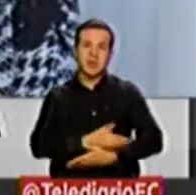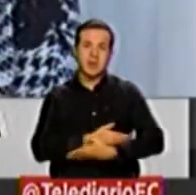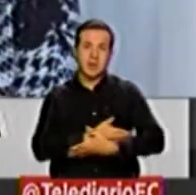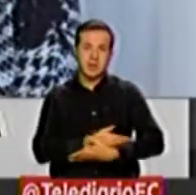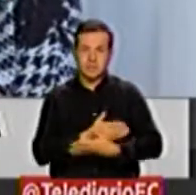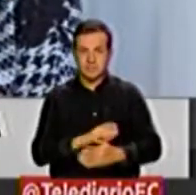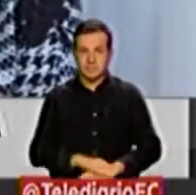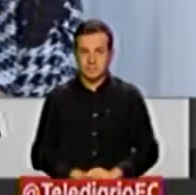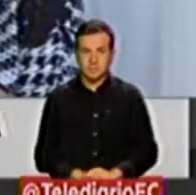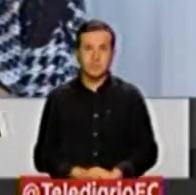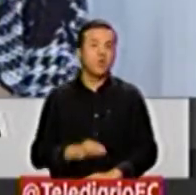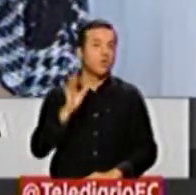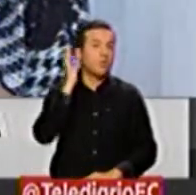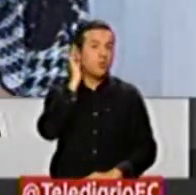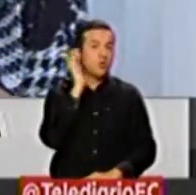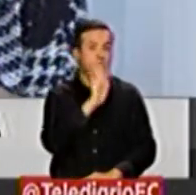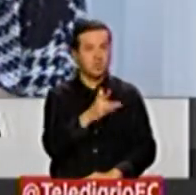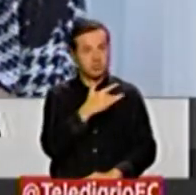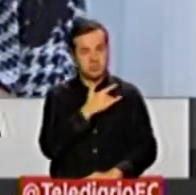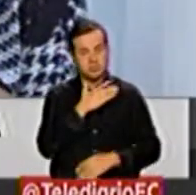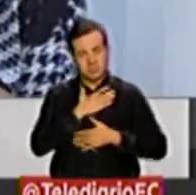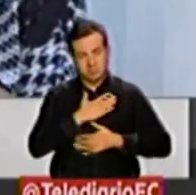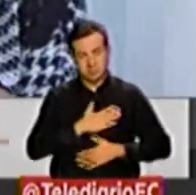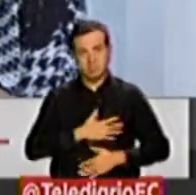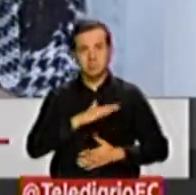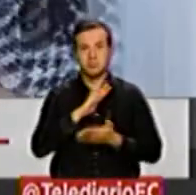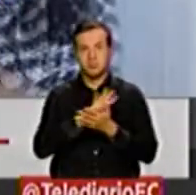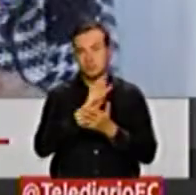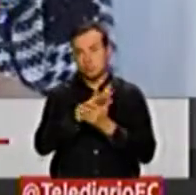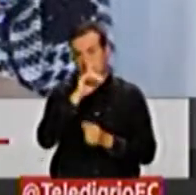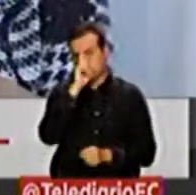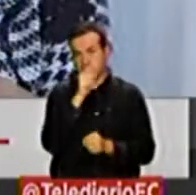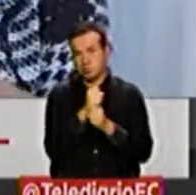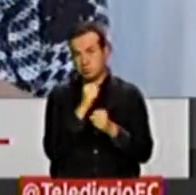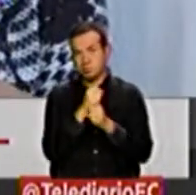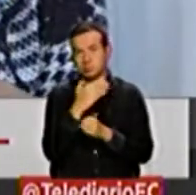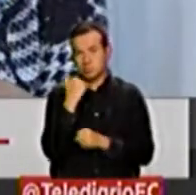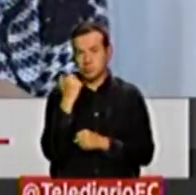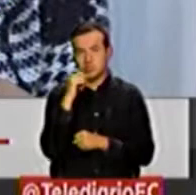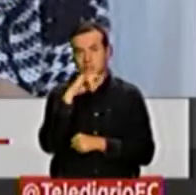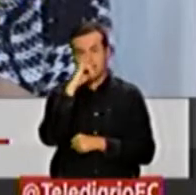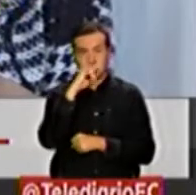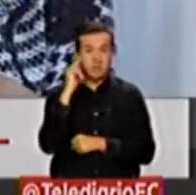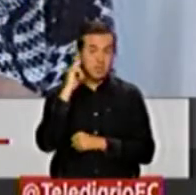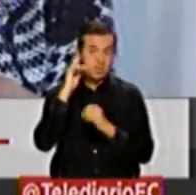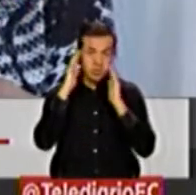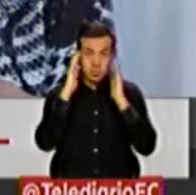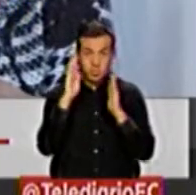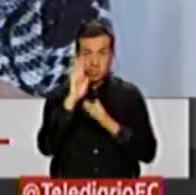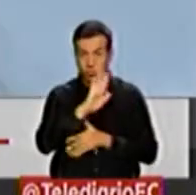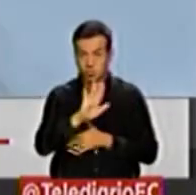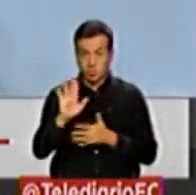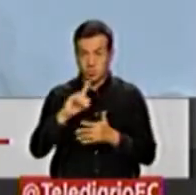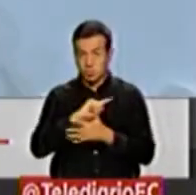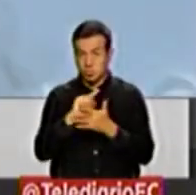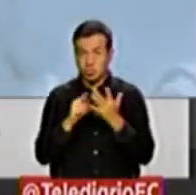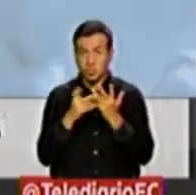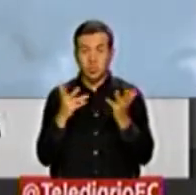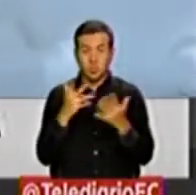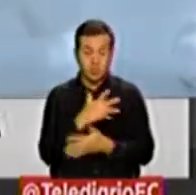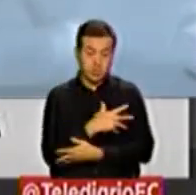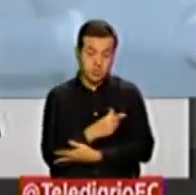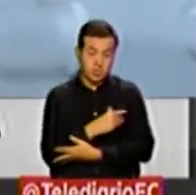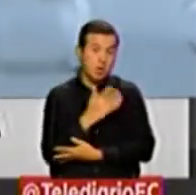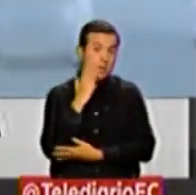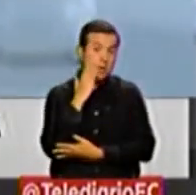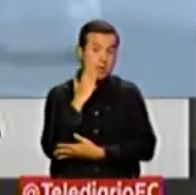Las mujeres se van a sentir más tranquilas, van a trabajar mejor, sino en beneficio de los niños, en beneficio de ellas mismas. La lactancia